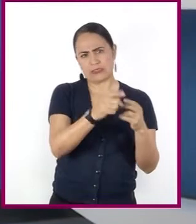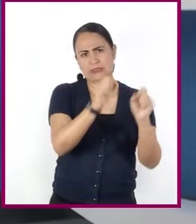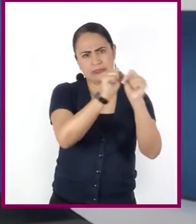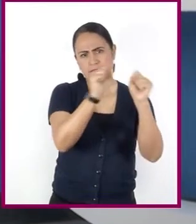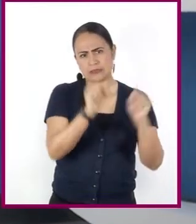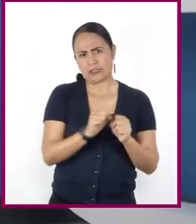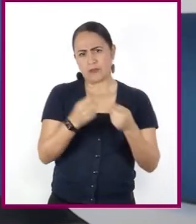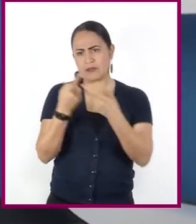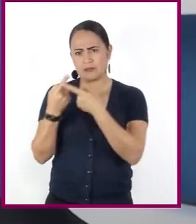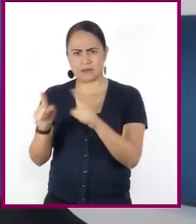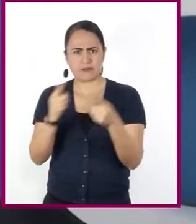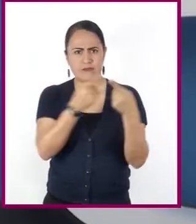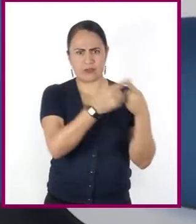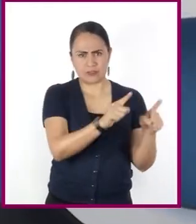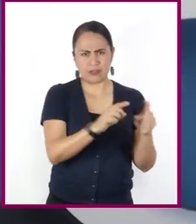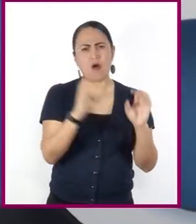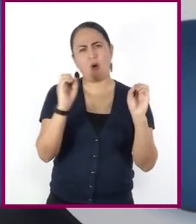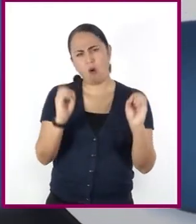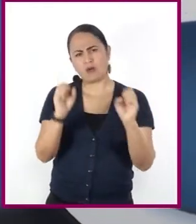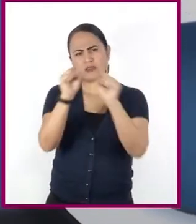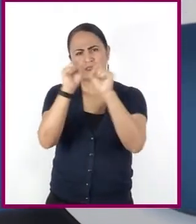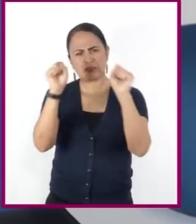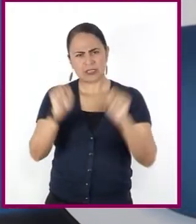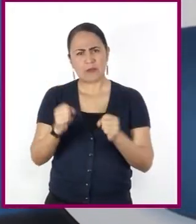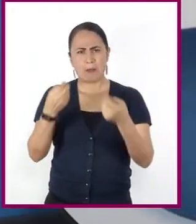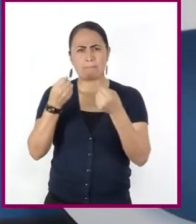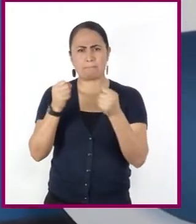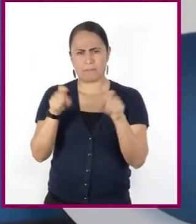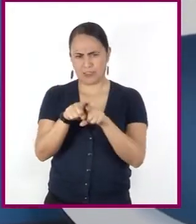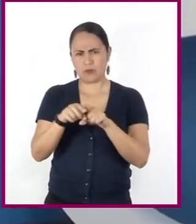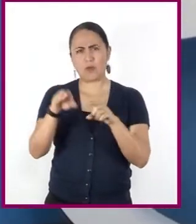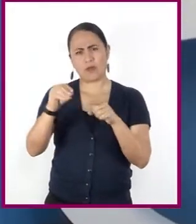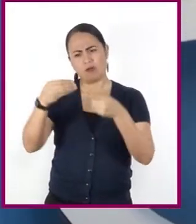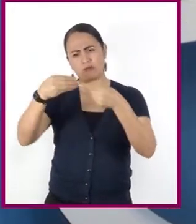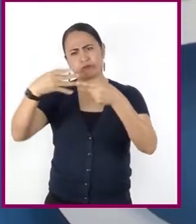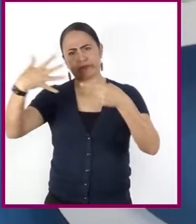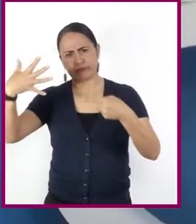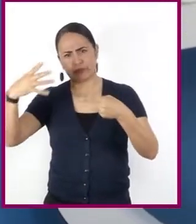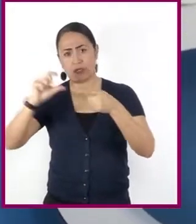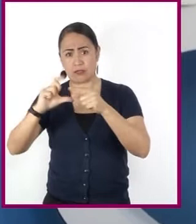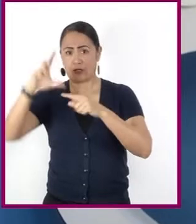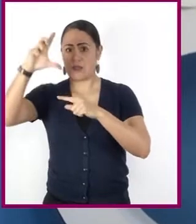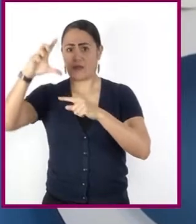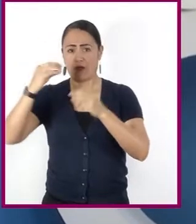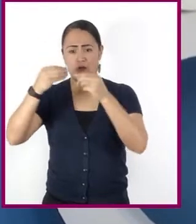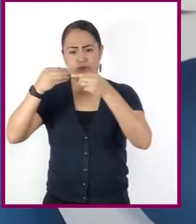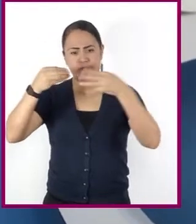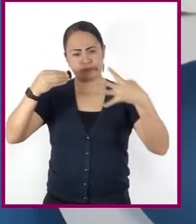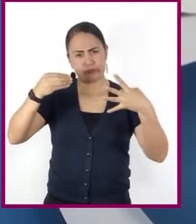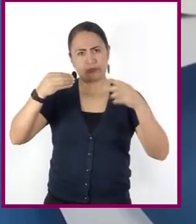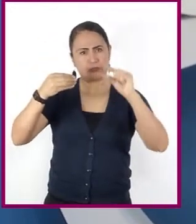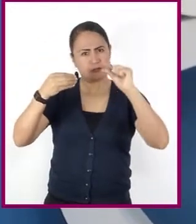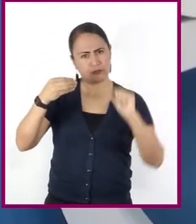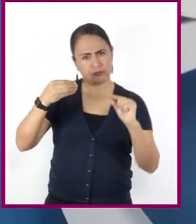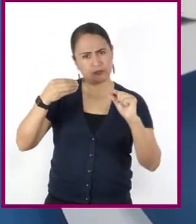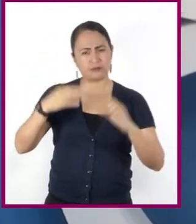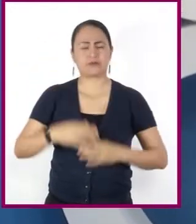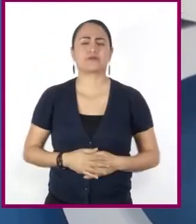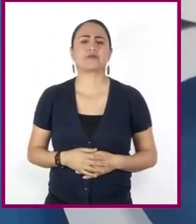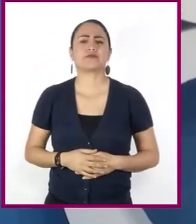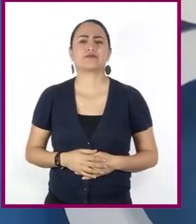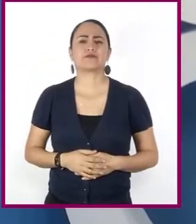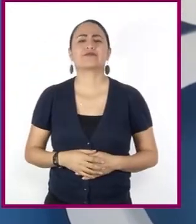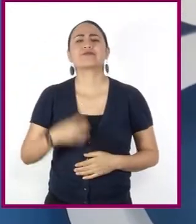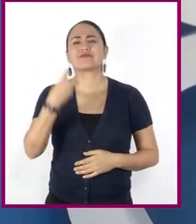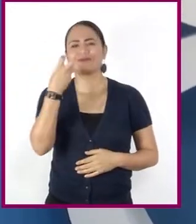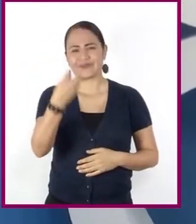sistemas o del mismo sistema con diferentes múltiplos o submúltiplos. Esto es lo que acabamos de hacer al